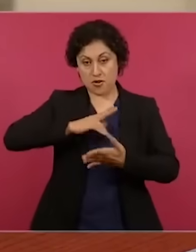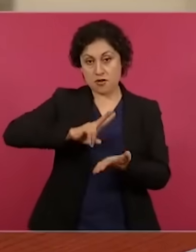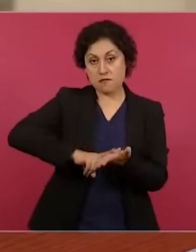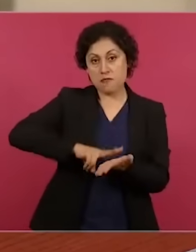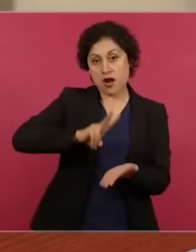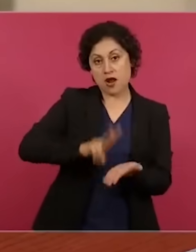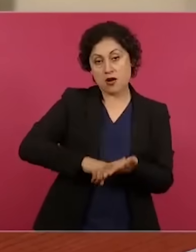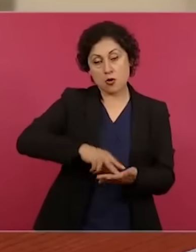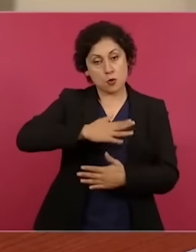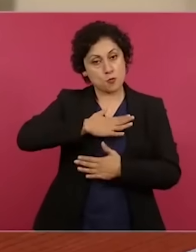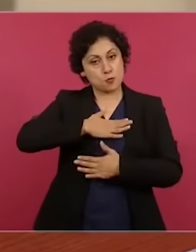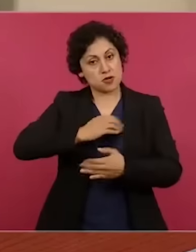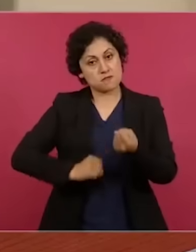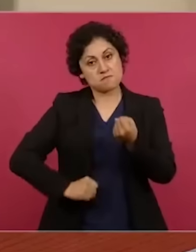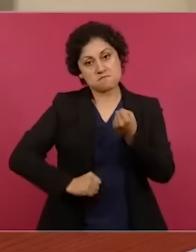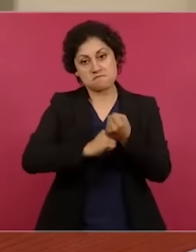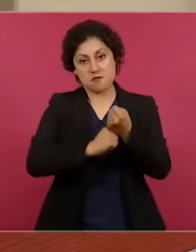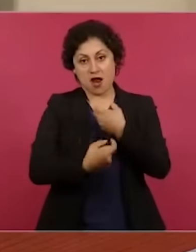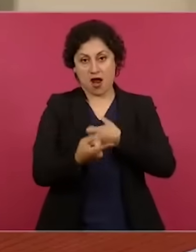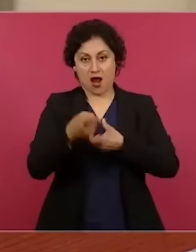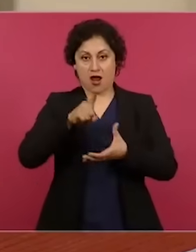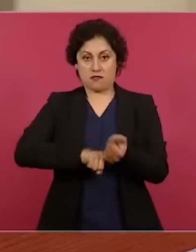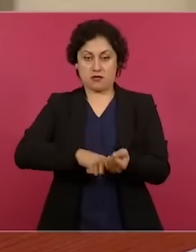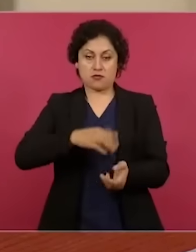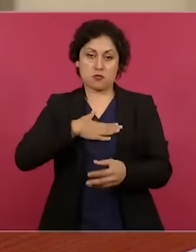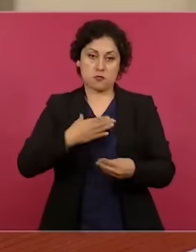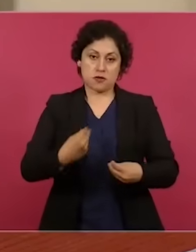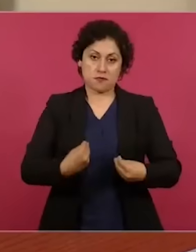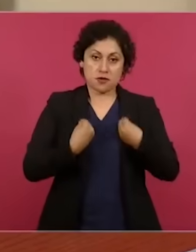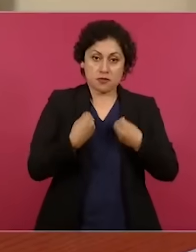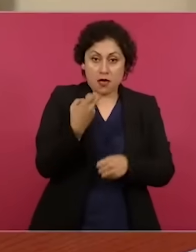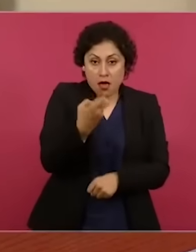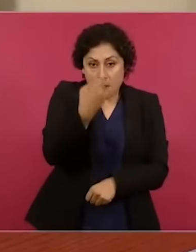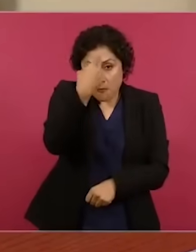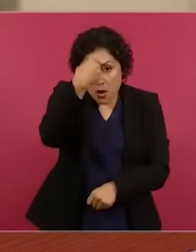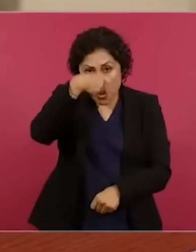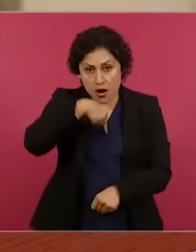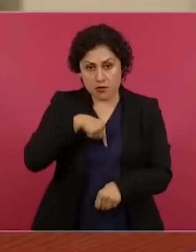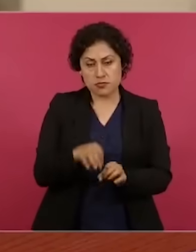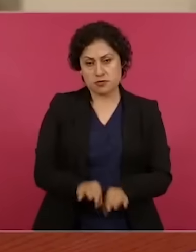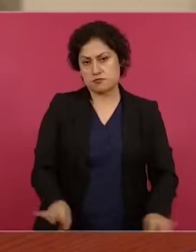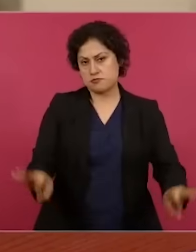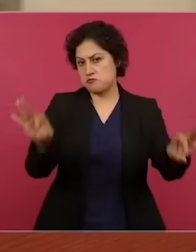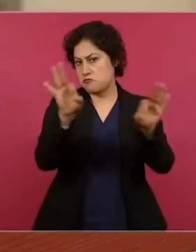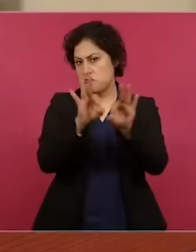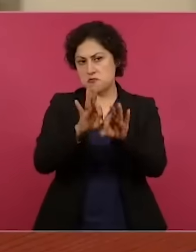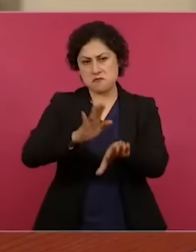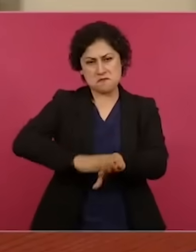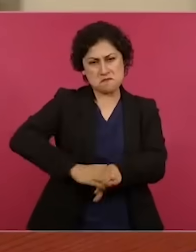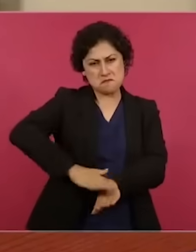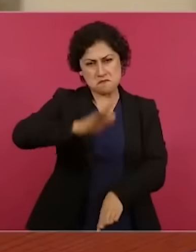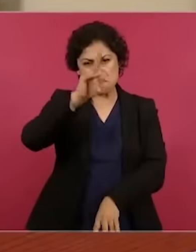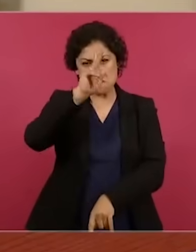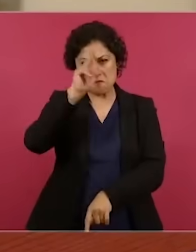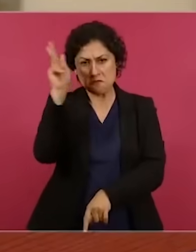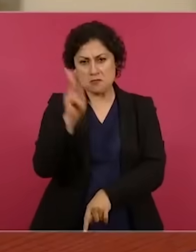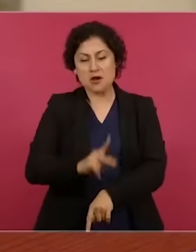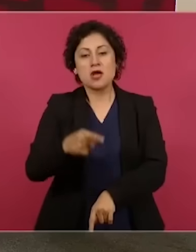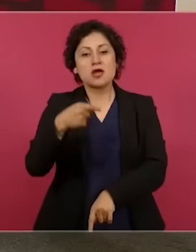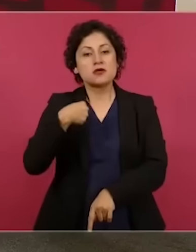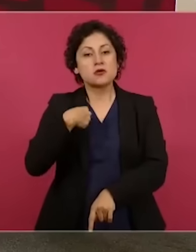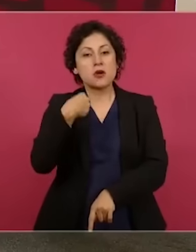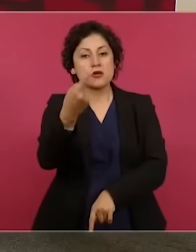más importante en mi vida, y que nunca jamás traicionaré la confianza de ustedes y del pueblo de